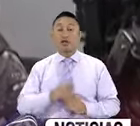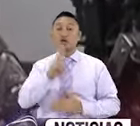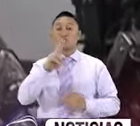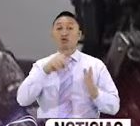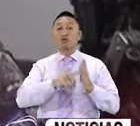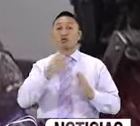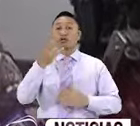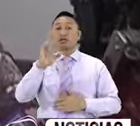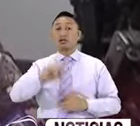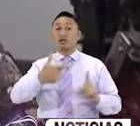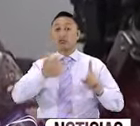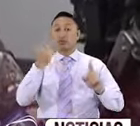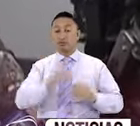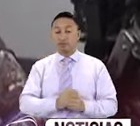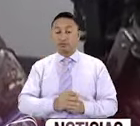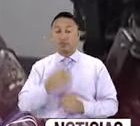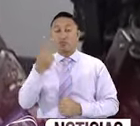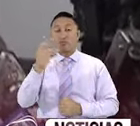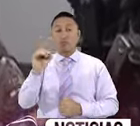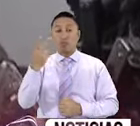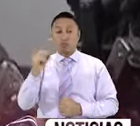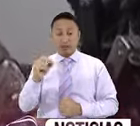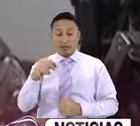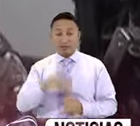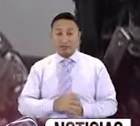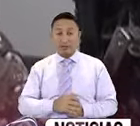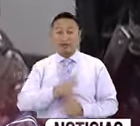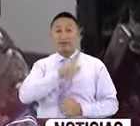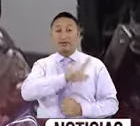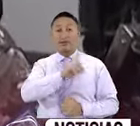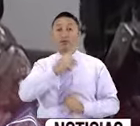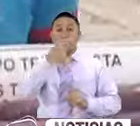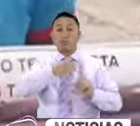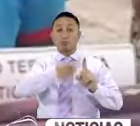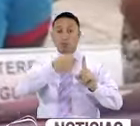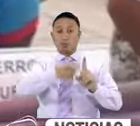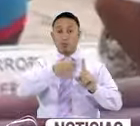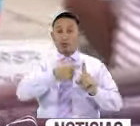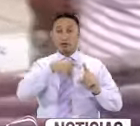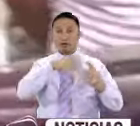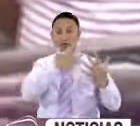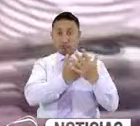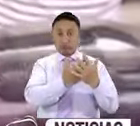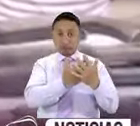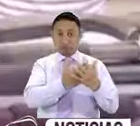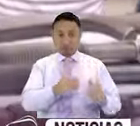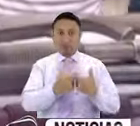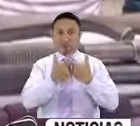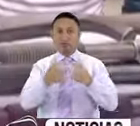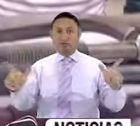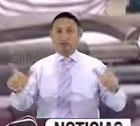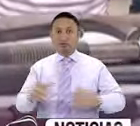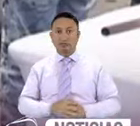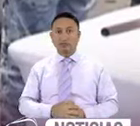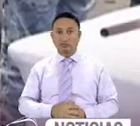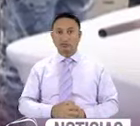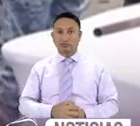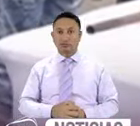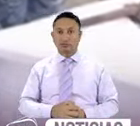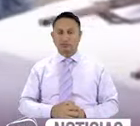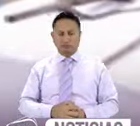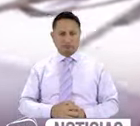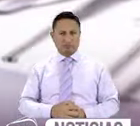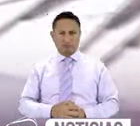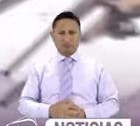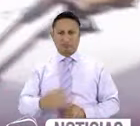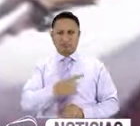el 2020, luego de cumplir 31 meses de reclusión, sale en libertad. Un asesinato normalmente,